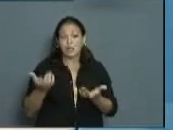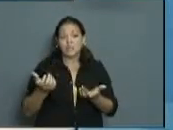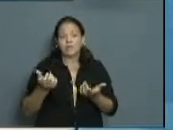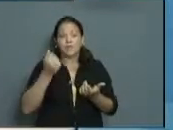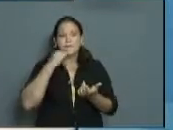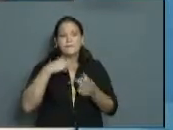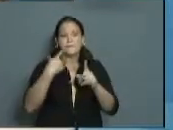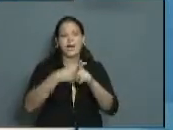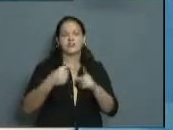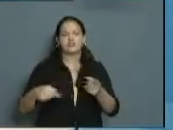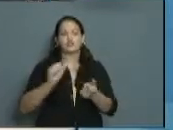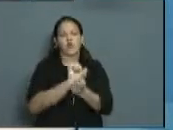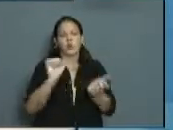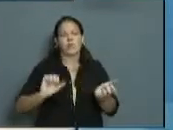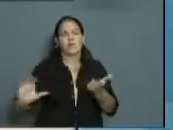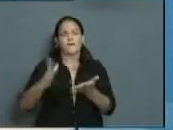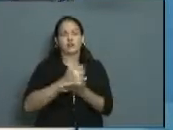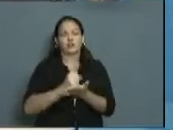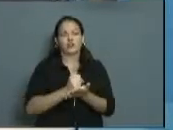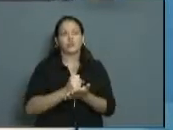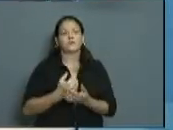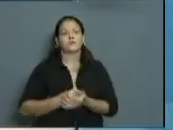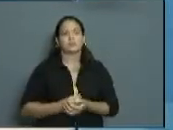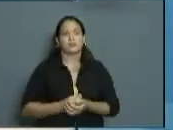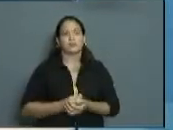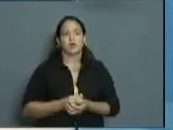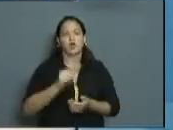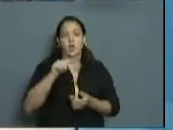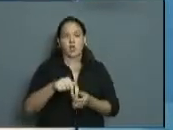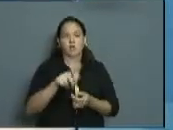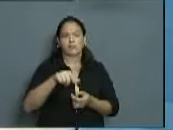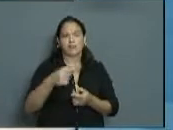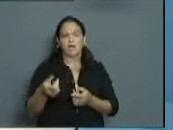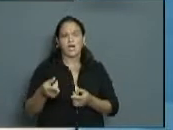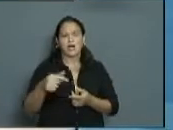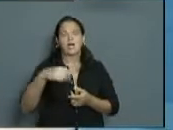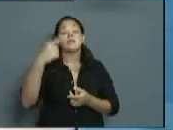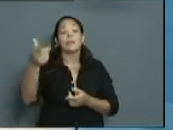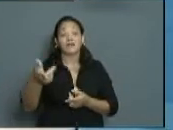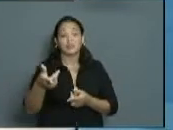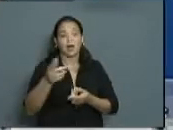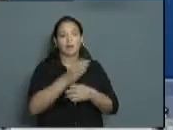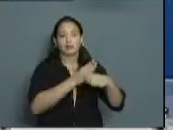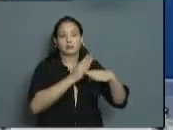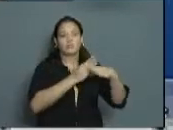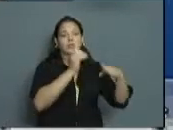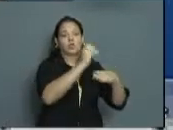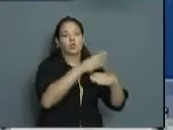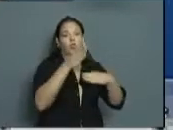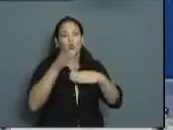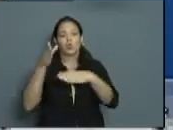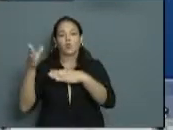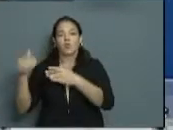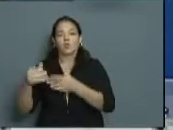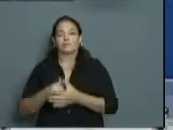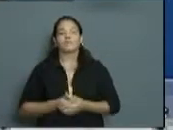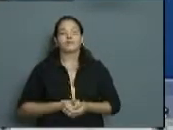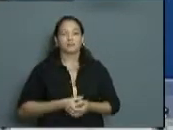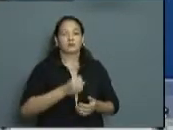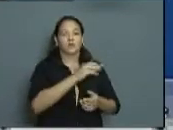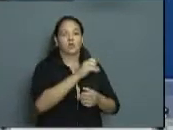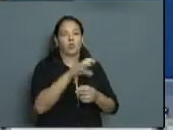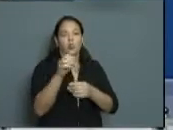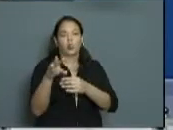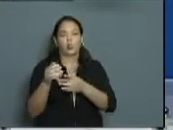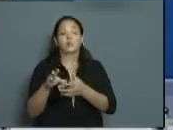pero entre hoy, mañana y pasado mañana culminará de distribuirse en toda la provincia. En toda la provincia para cada cual vaya arrancando según los procesos organizativos de cada